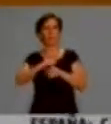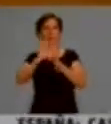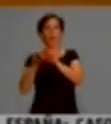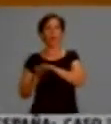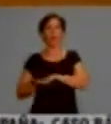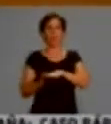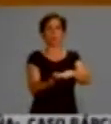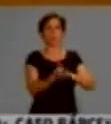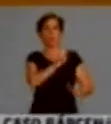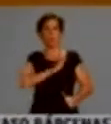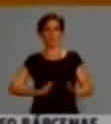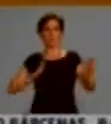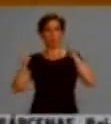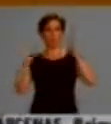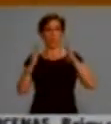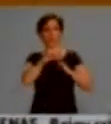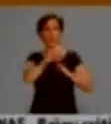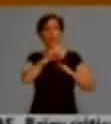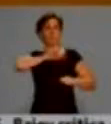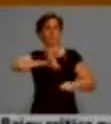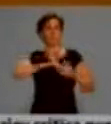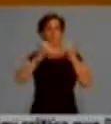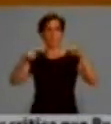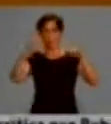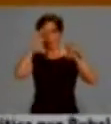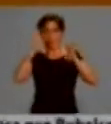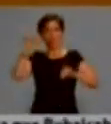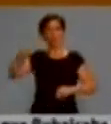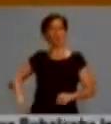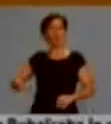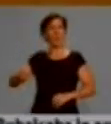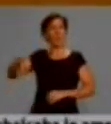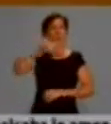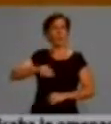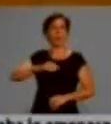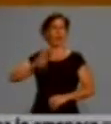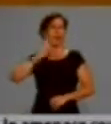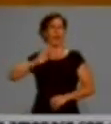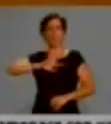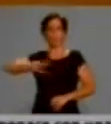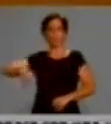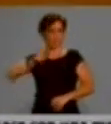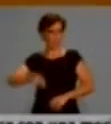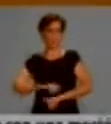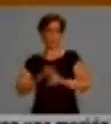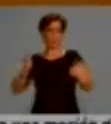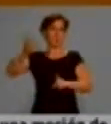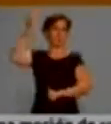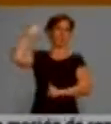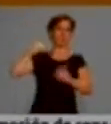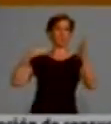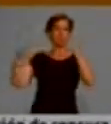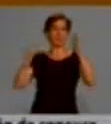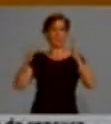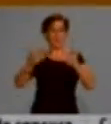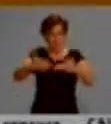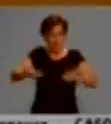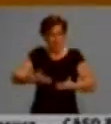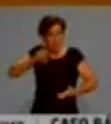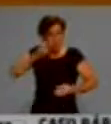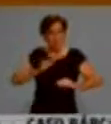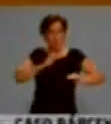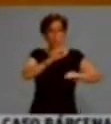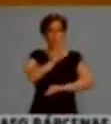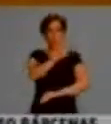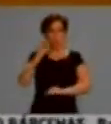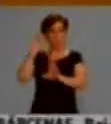temporal. Bárcenas no era un delincuente. Por aquellos tiempos era, como dice el comunicado del Partido Popular colgado